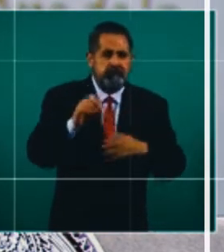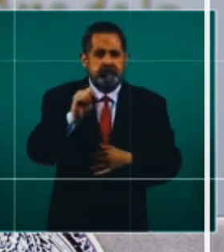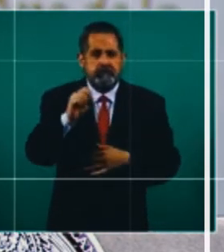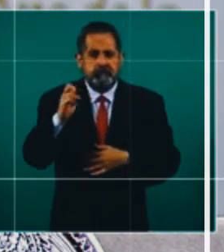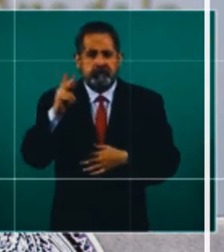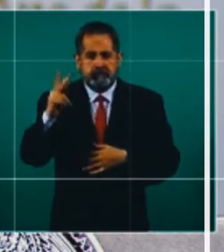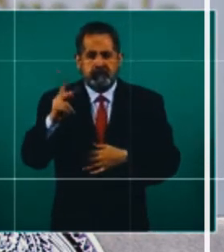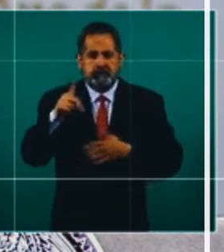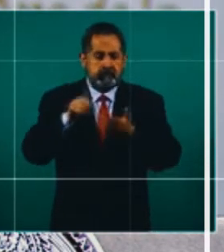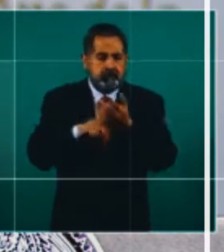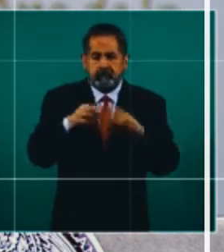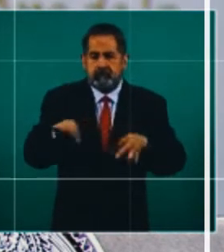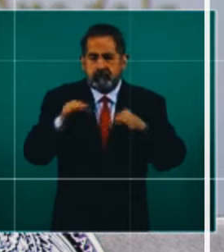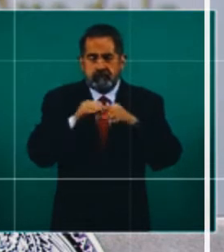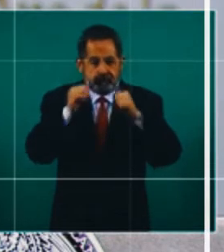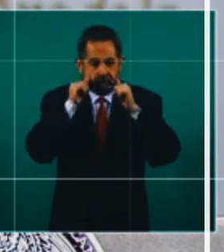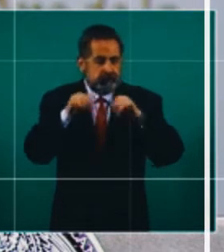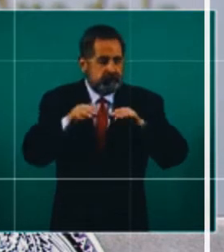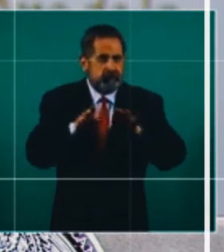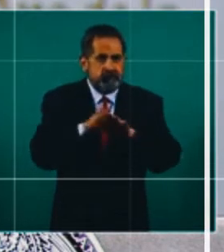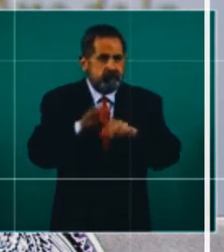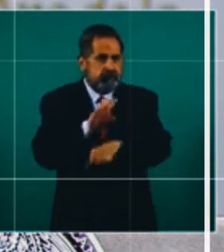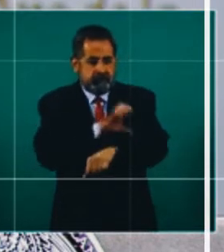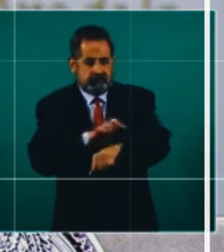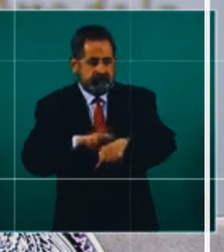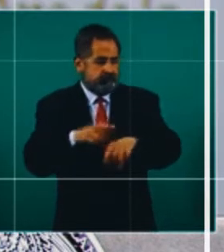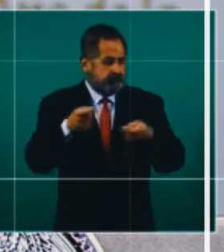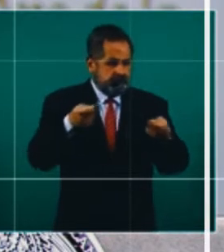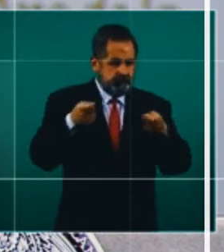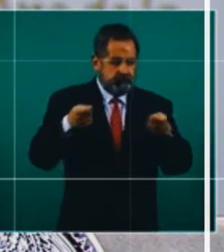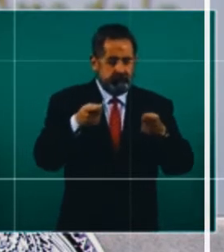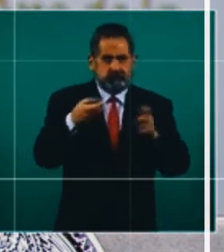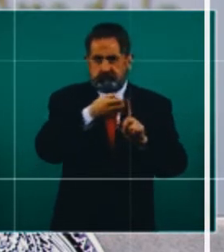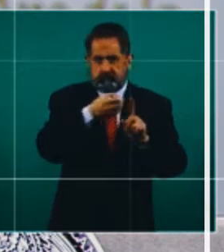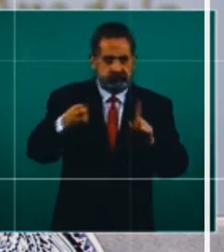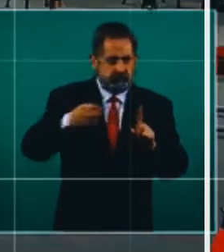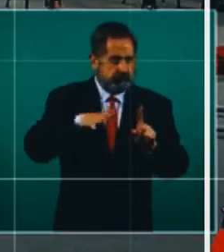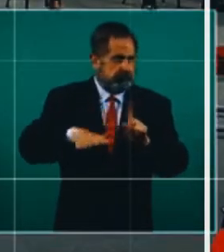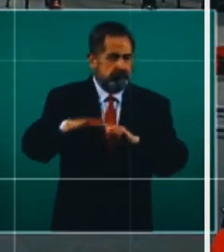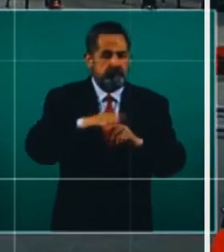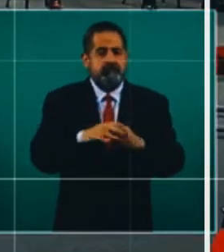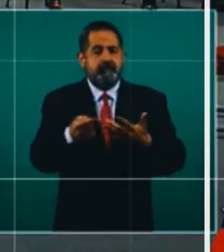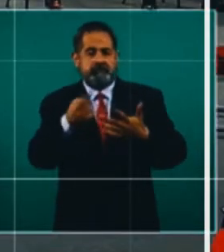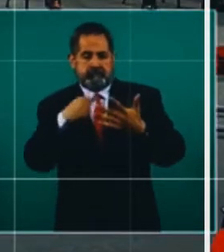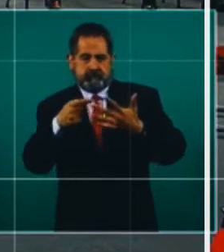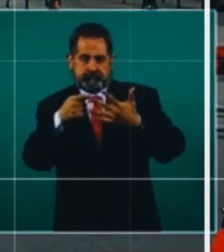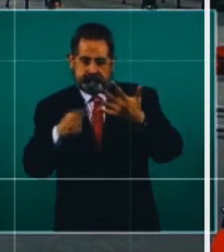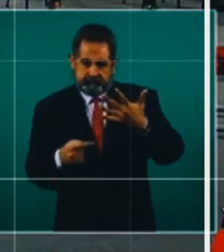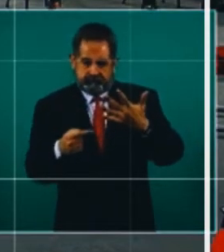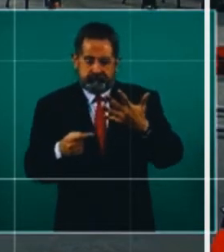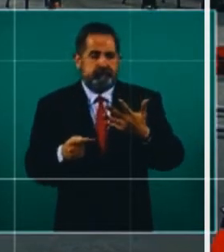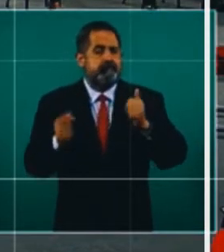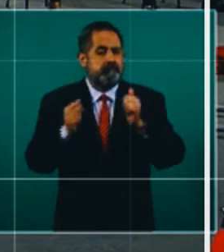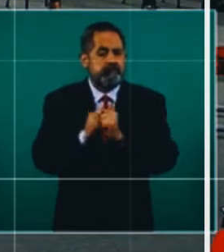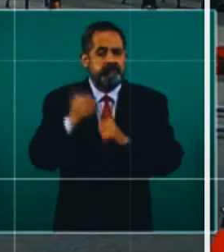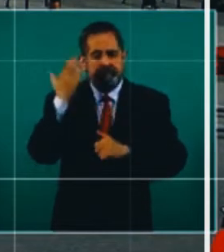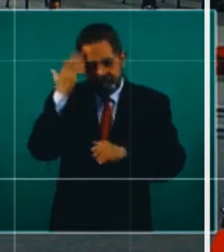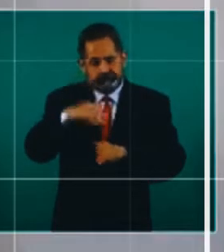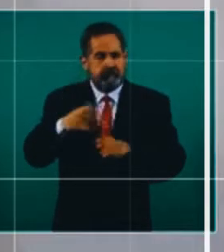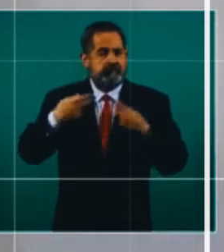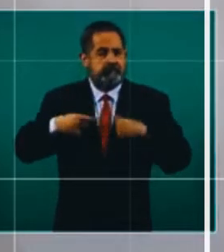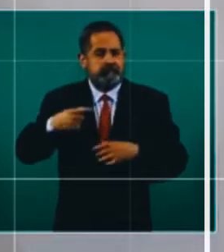Pública es fundamentalmente en el aspecto de coordinación y logística. En las demás instituciones, además, es